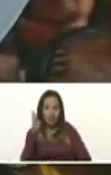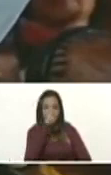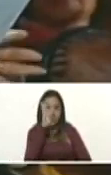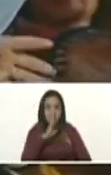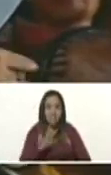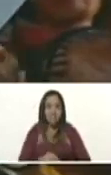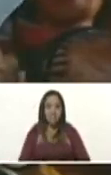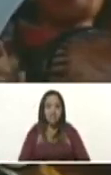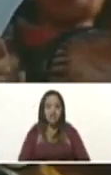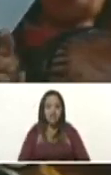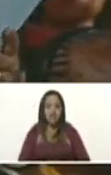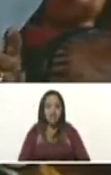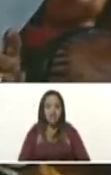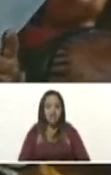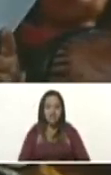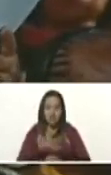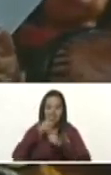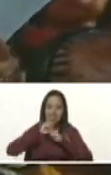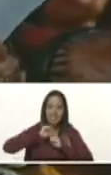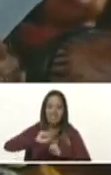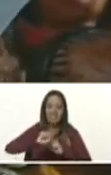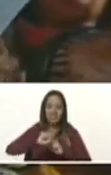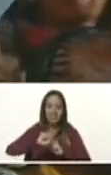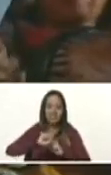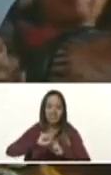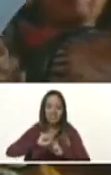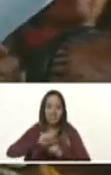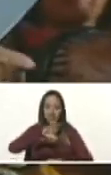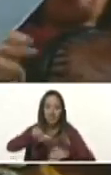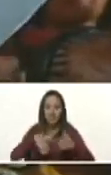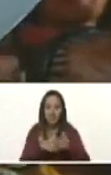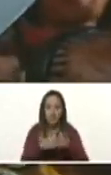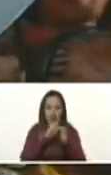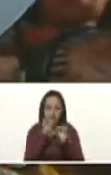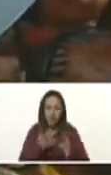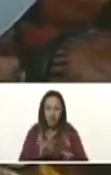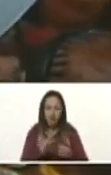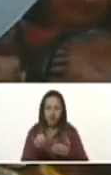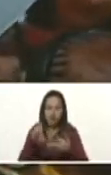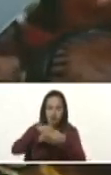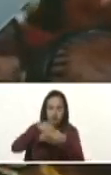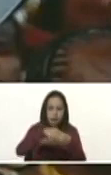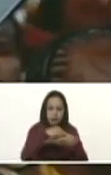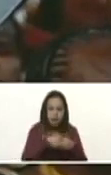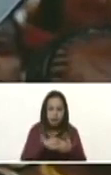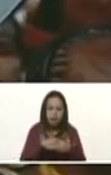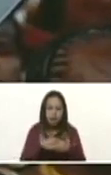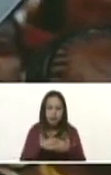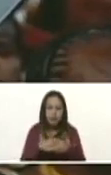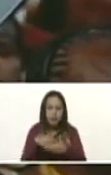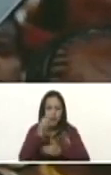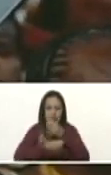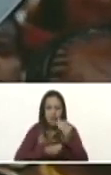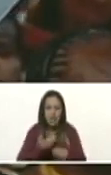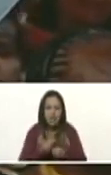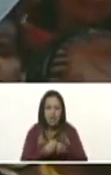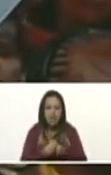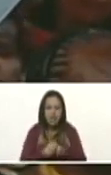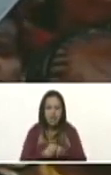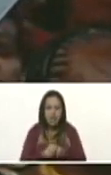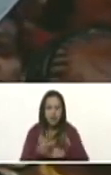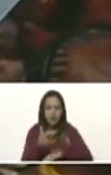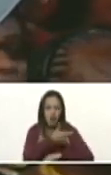Bolsonaro. Rechazamos toda la forma de injerencia neocolonial implementada por el